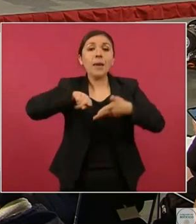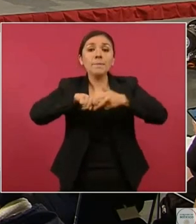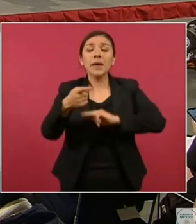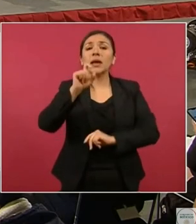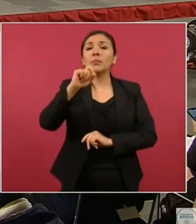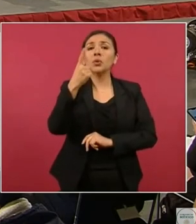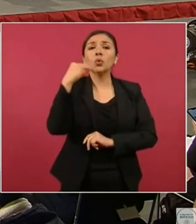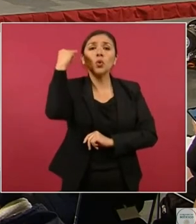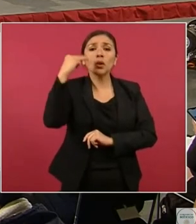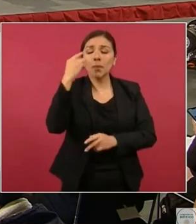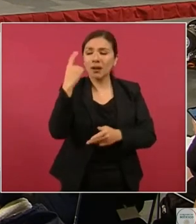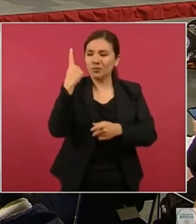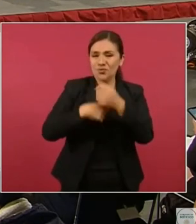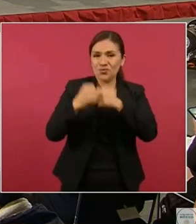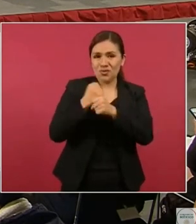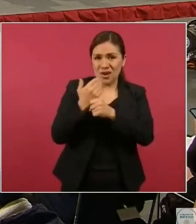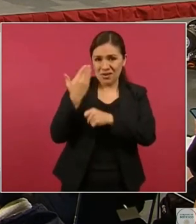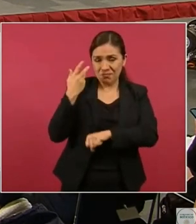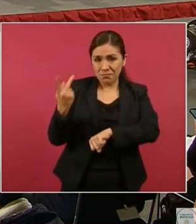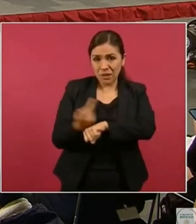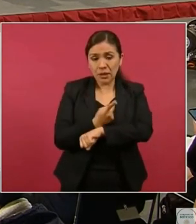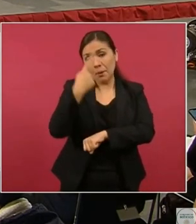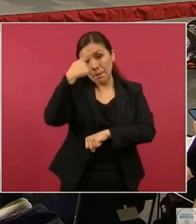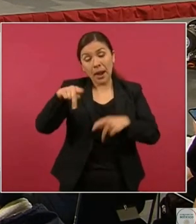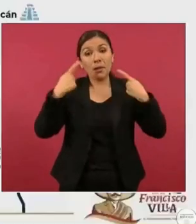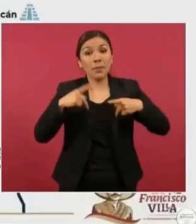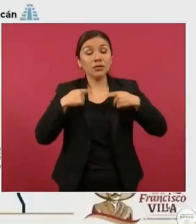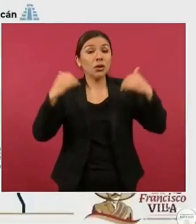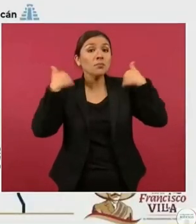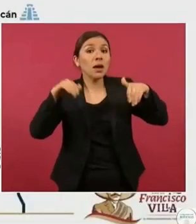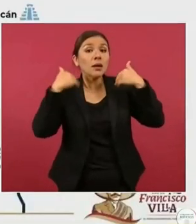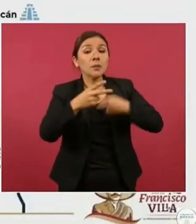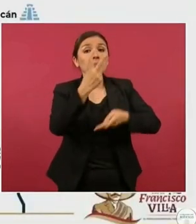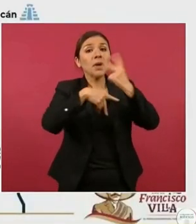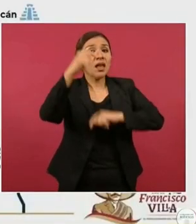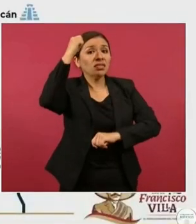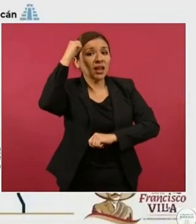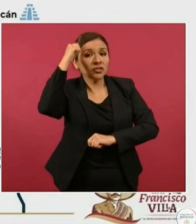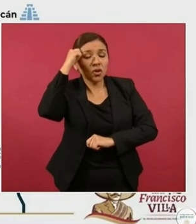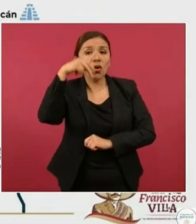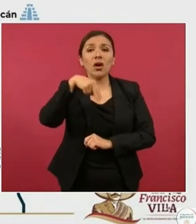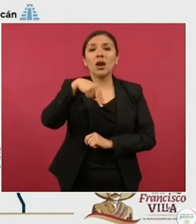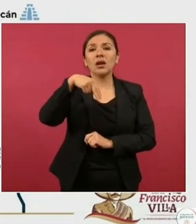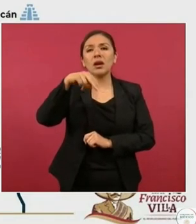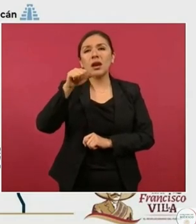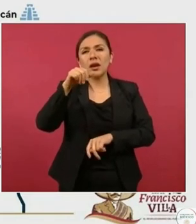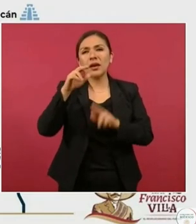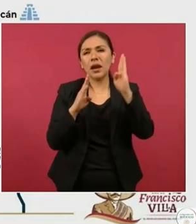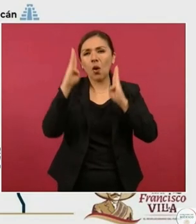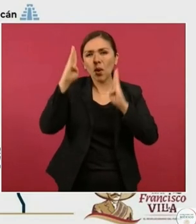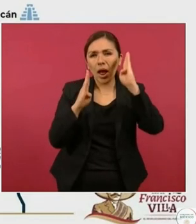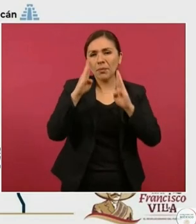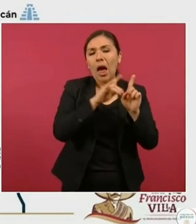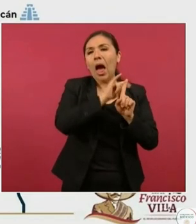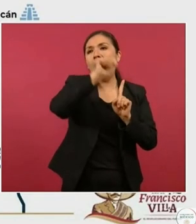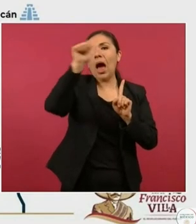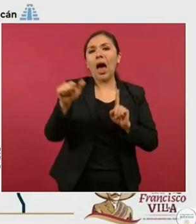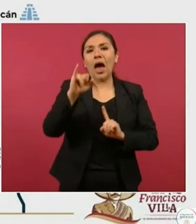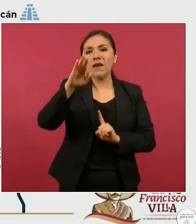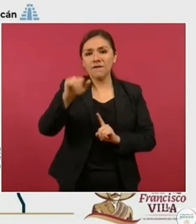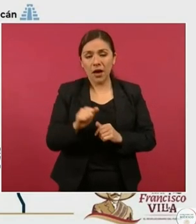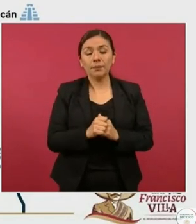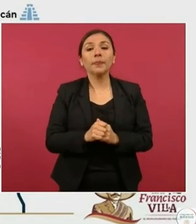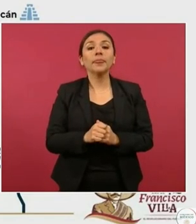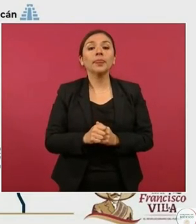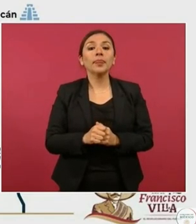del año pasado, en donde conecta a los viajeros que vienen de Texcoco, Naucalpan, Querétaro, Zumpango, al AIFA.